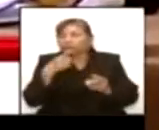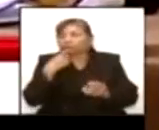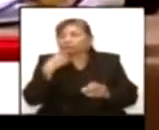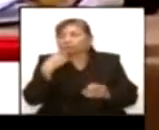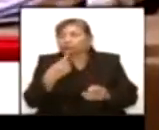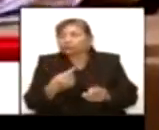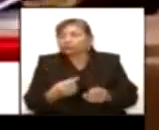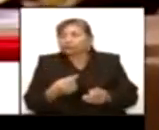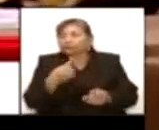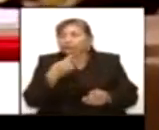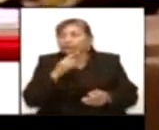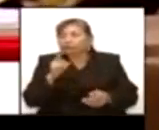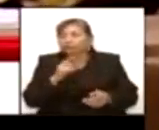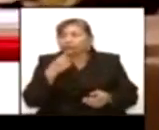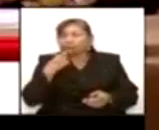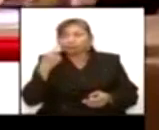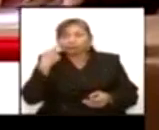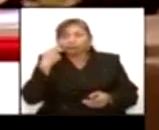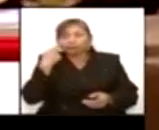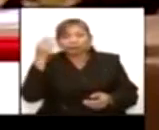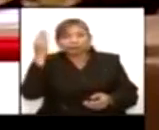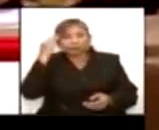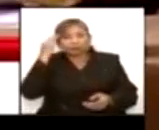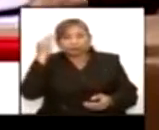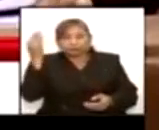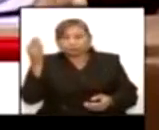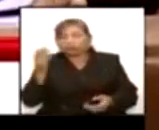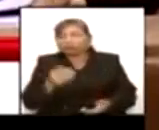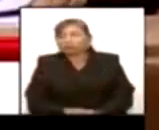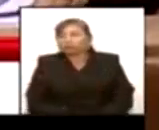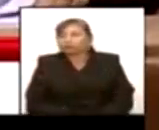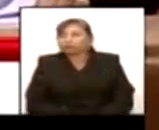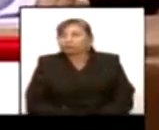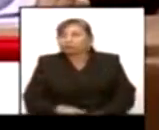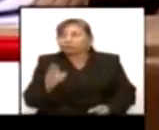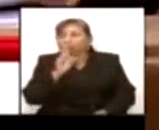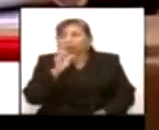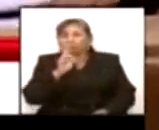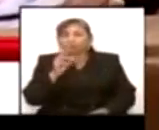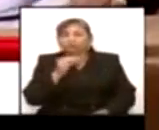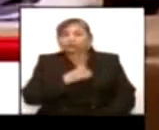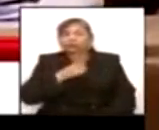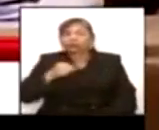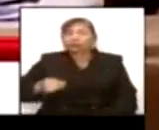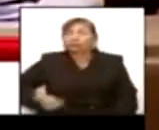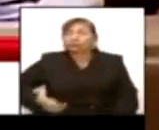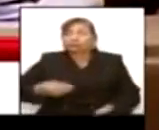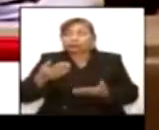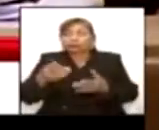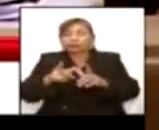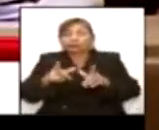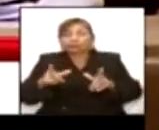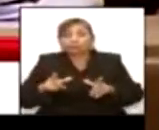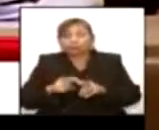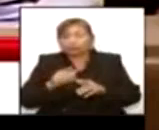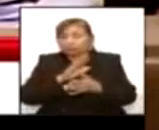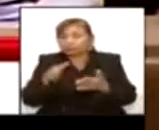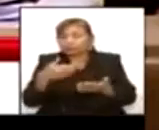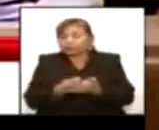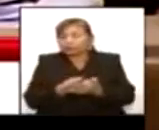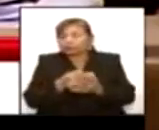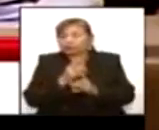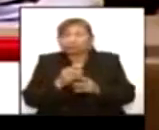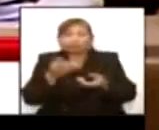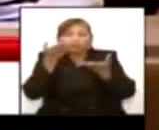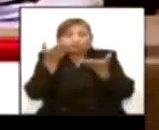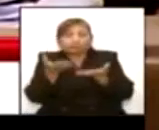señalado, ¿de acuerdo? Y si no tienen conocimiento de la resolución ministerial que da lugar a todo este protocolo, se